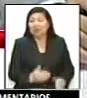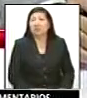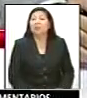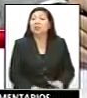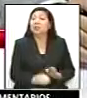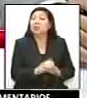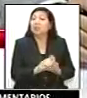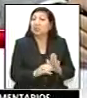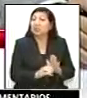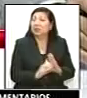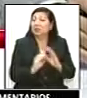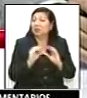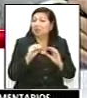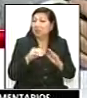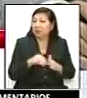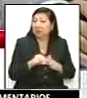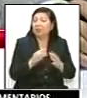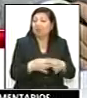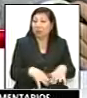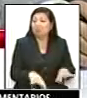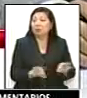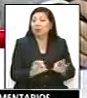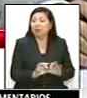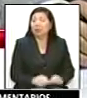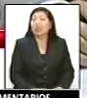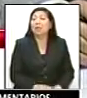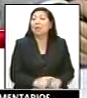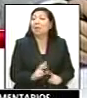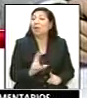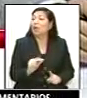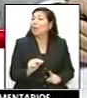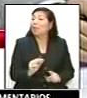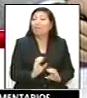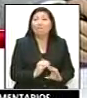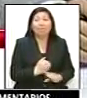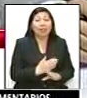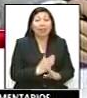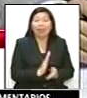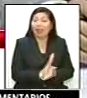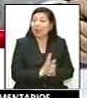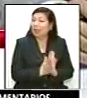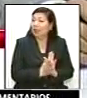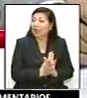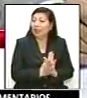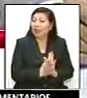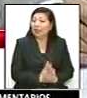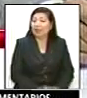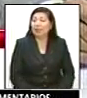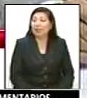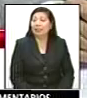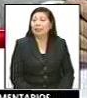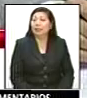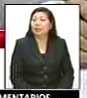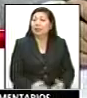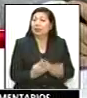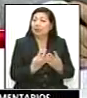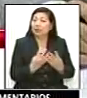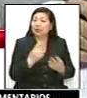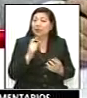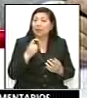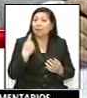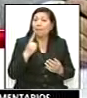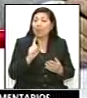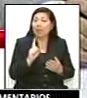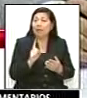Constitución les da una cierta importancia, pero que no forman parte del entramado necesario